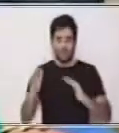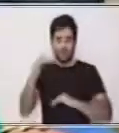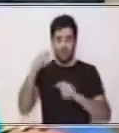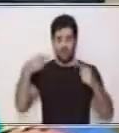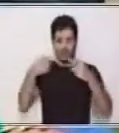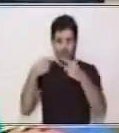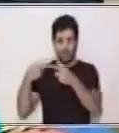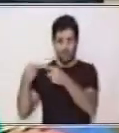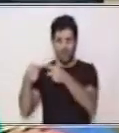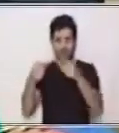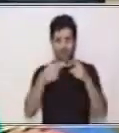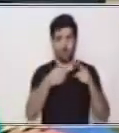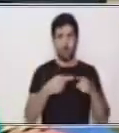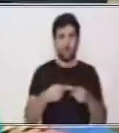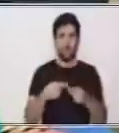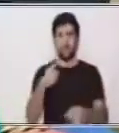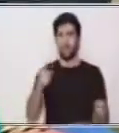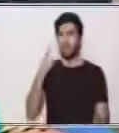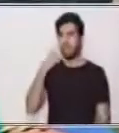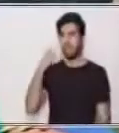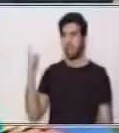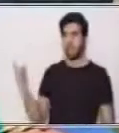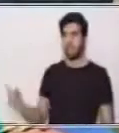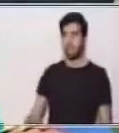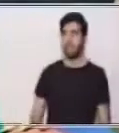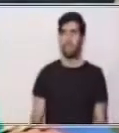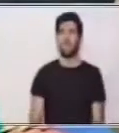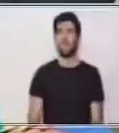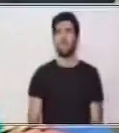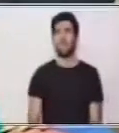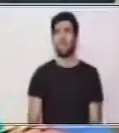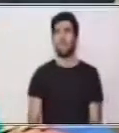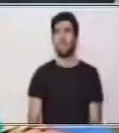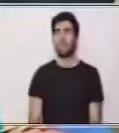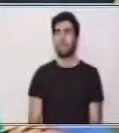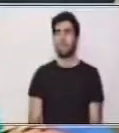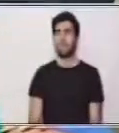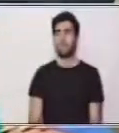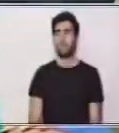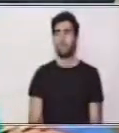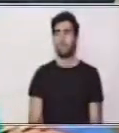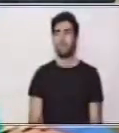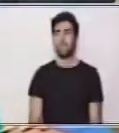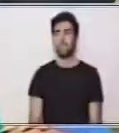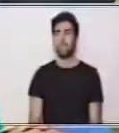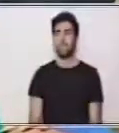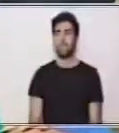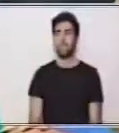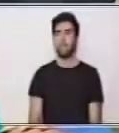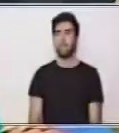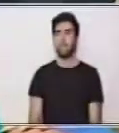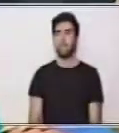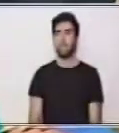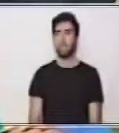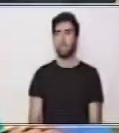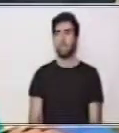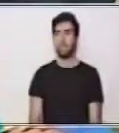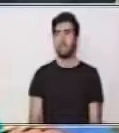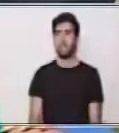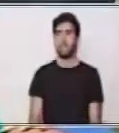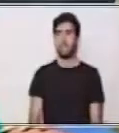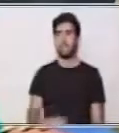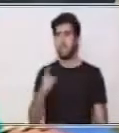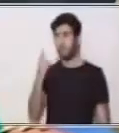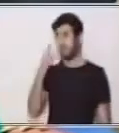esta parte donde tenemos que pegar la siguiente base, que al final o a la larga se nos va a complicar. ¿Qué te parece